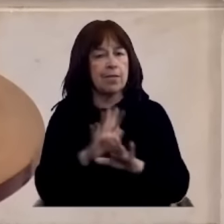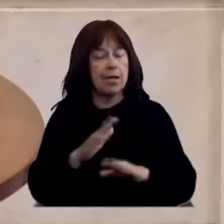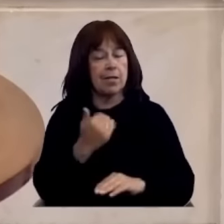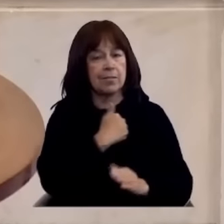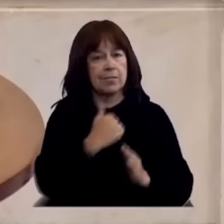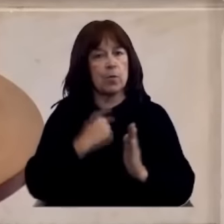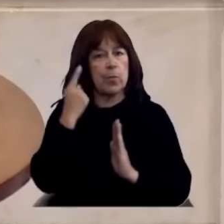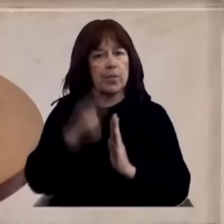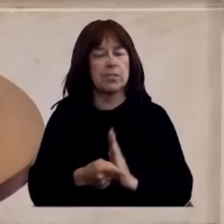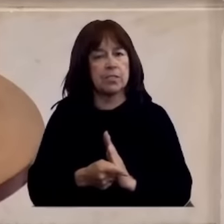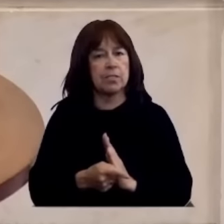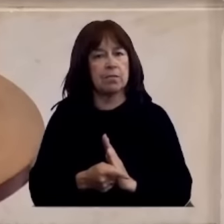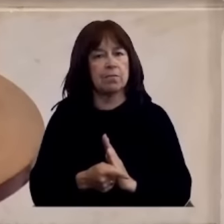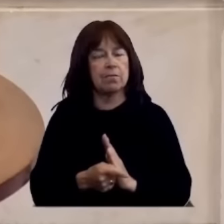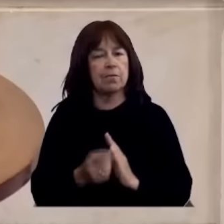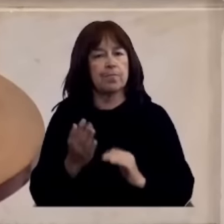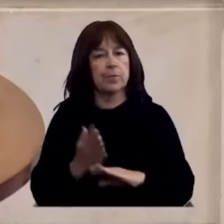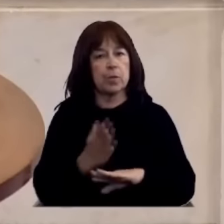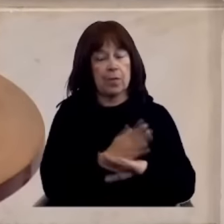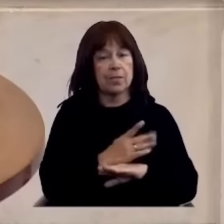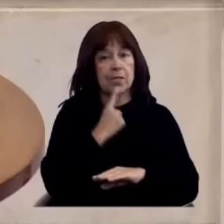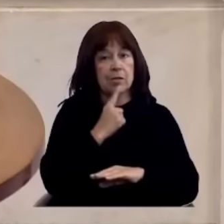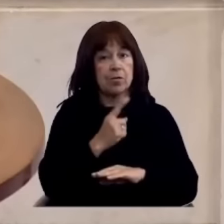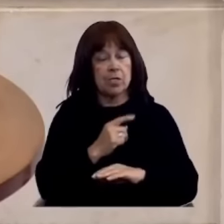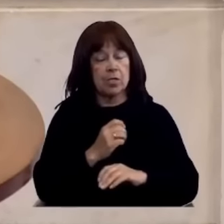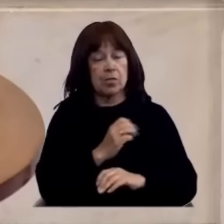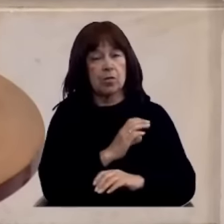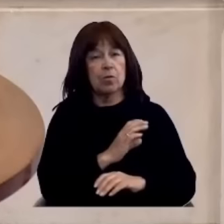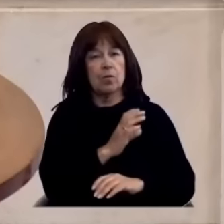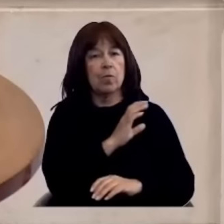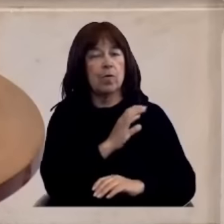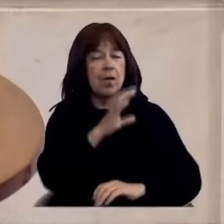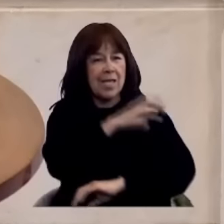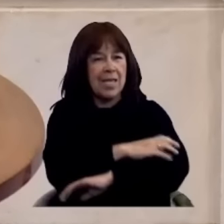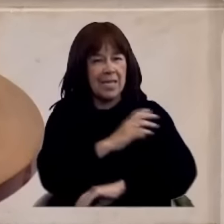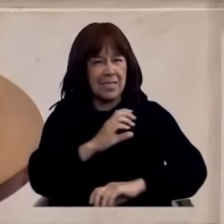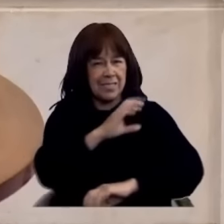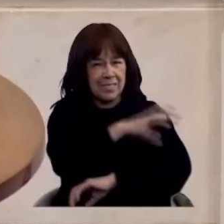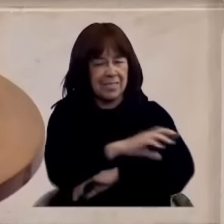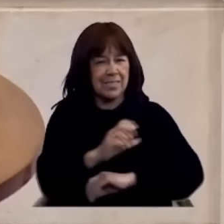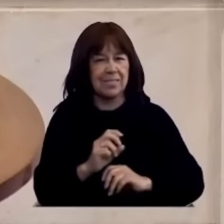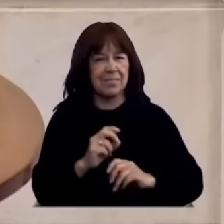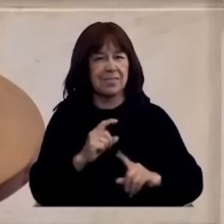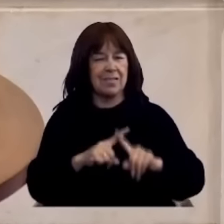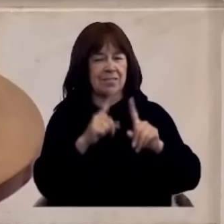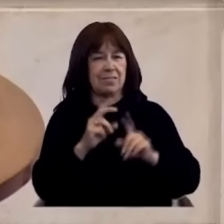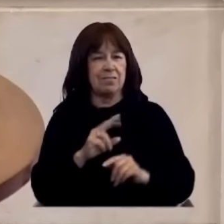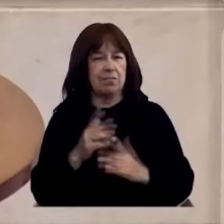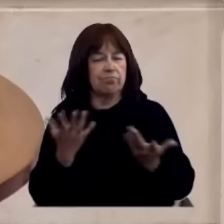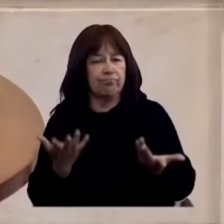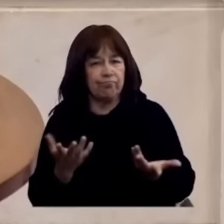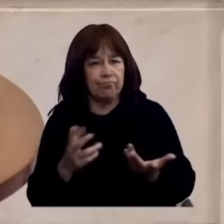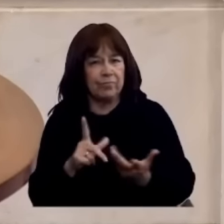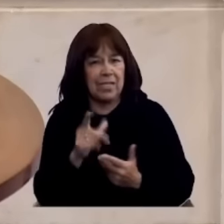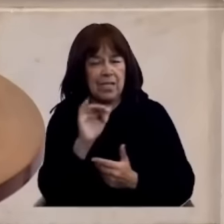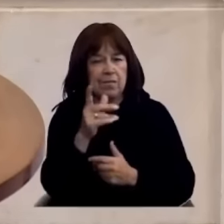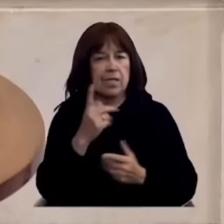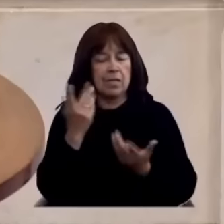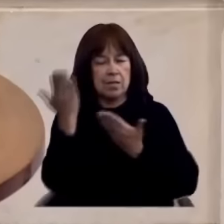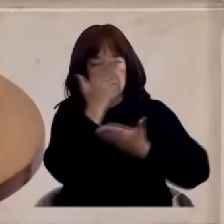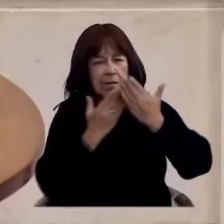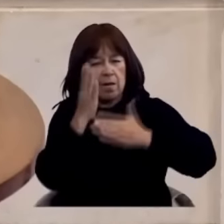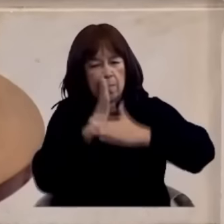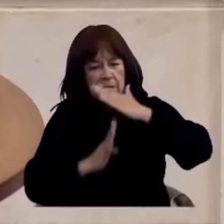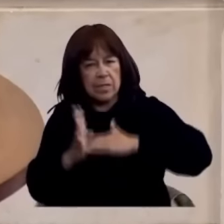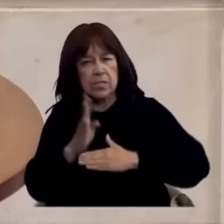presidente, como lo anunció el ex canciller Leyva, un debate interminable que tendrá que revisarlo de Migración,